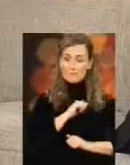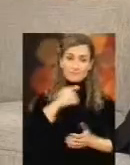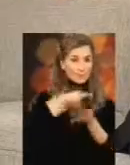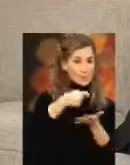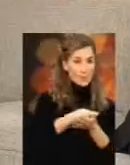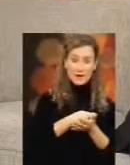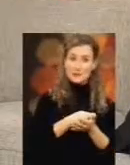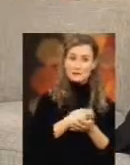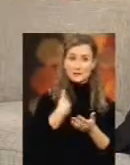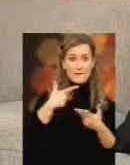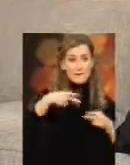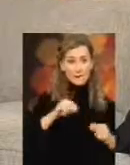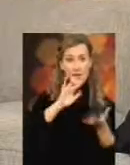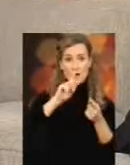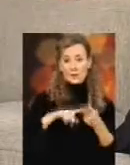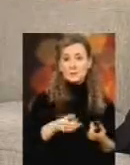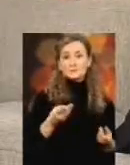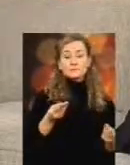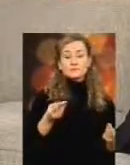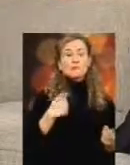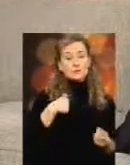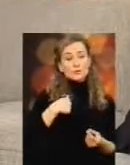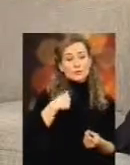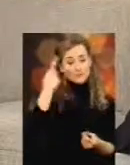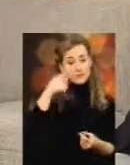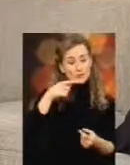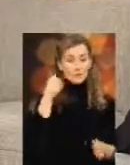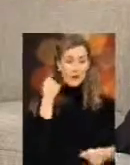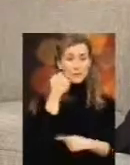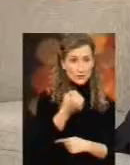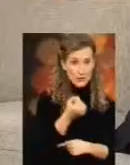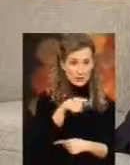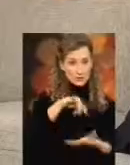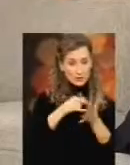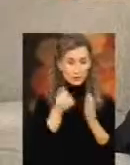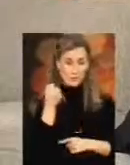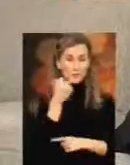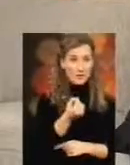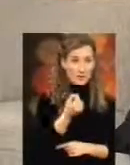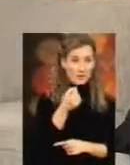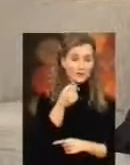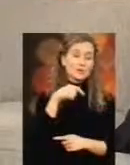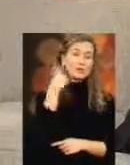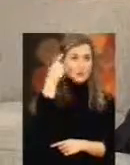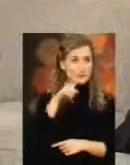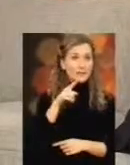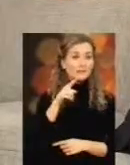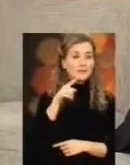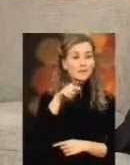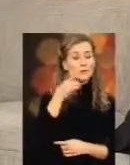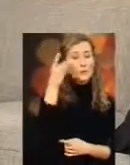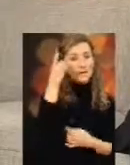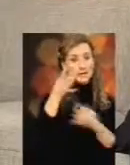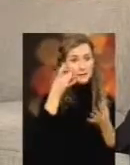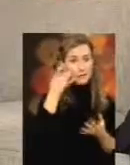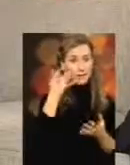prestaciones. Yo sé que la mejor respuesta que podemos dar ahora es dinamizar la actividad